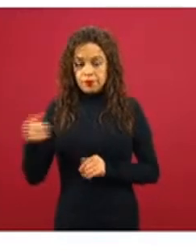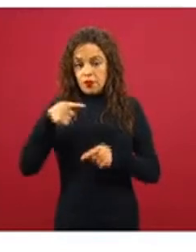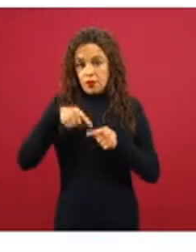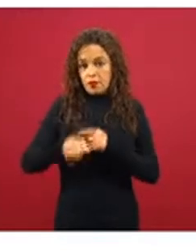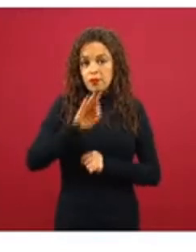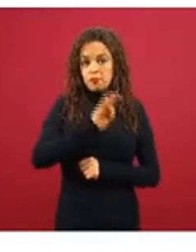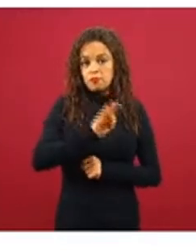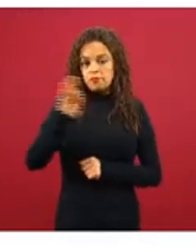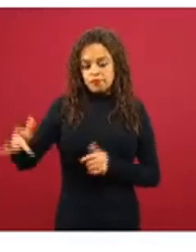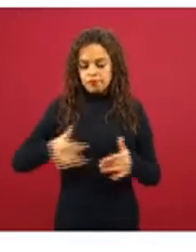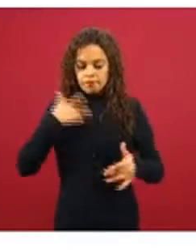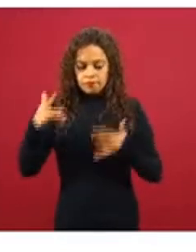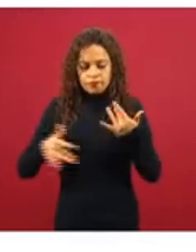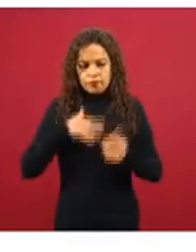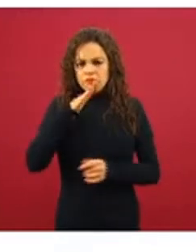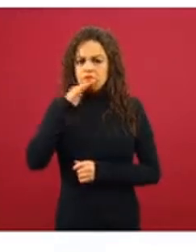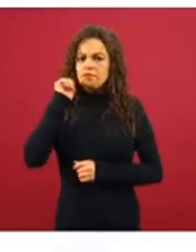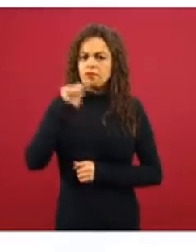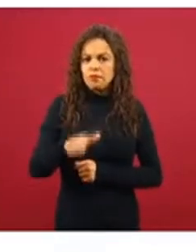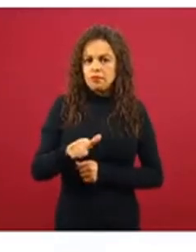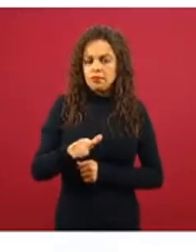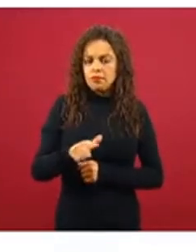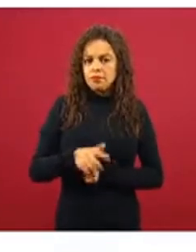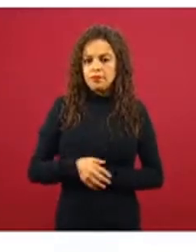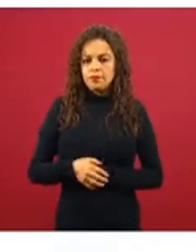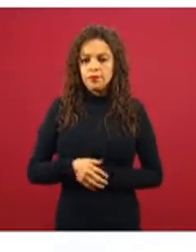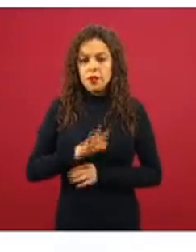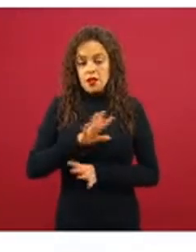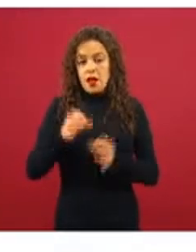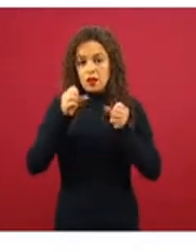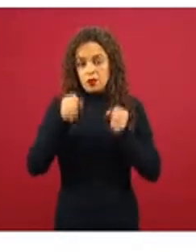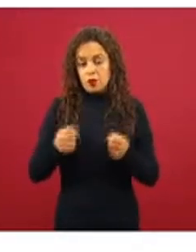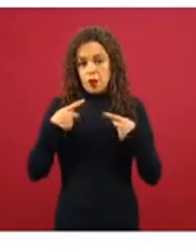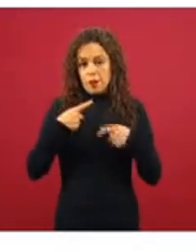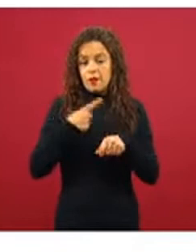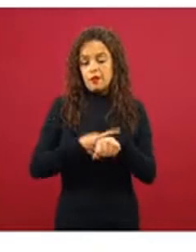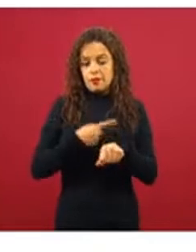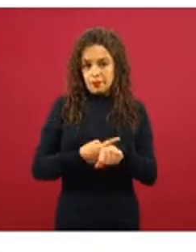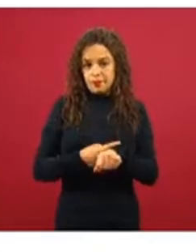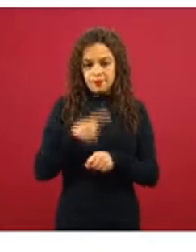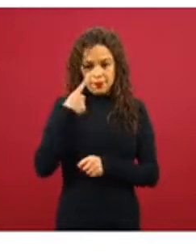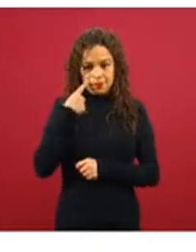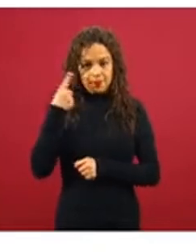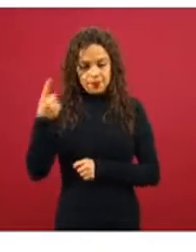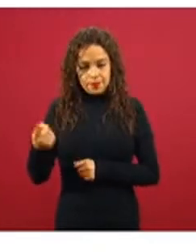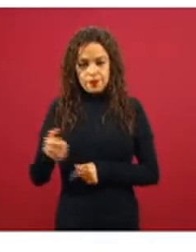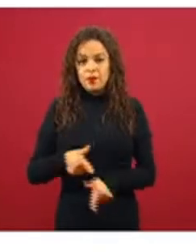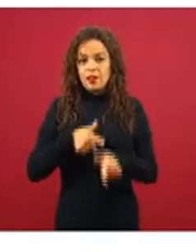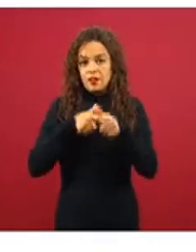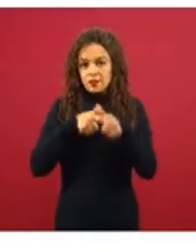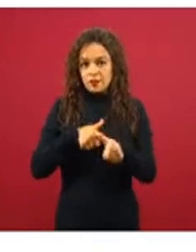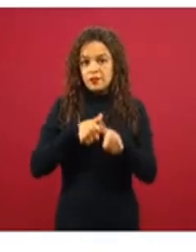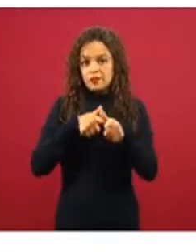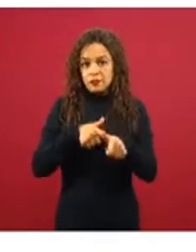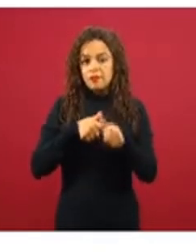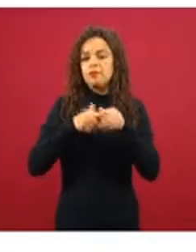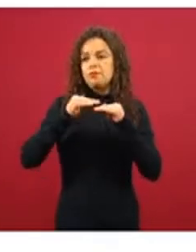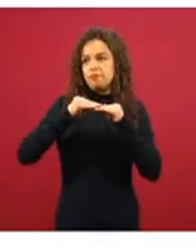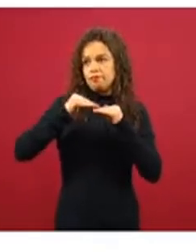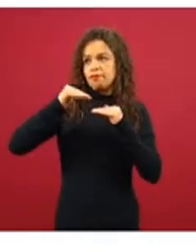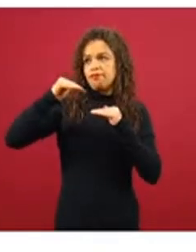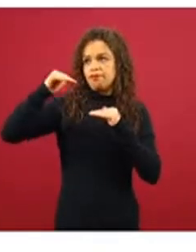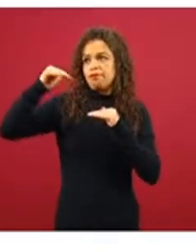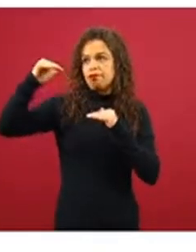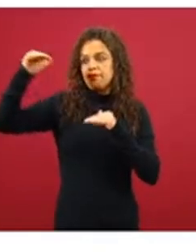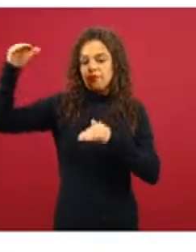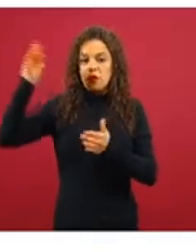de síntomas. Hemos estado recalcando todas las noches cómo la tendencia continúa siendo ascendente, se enmarca y